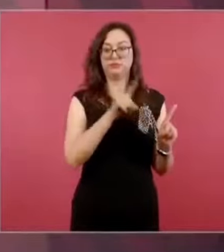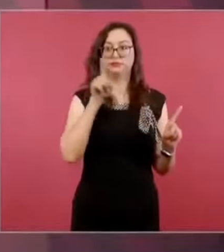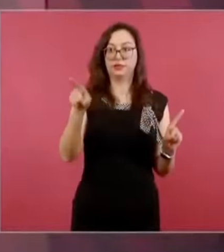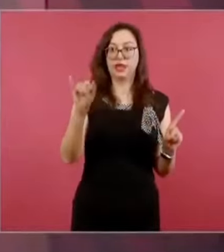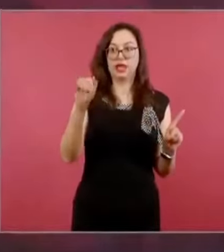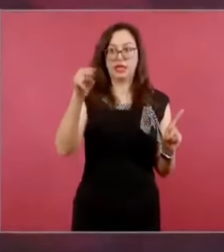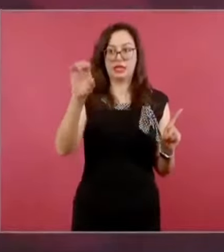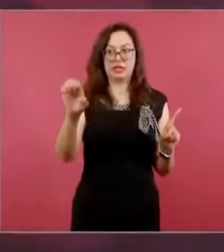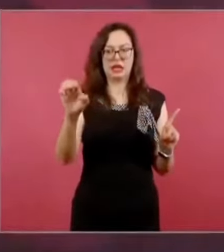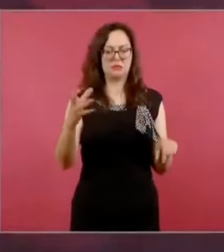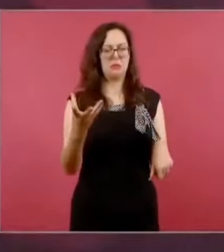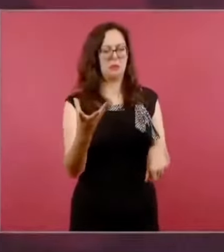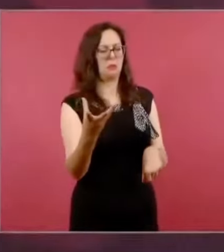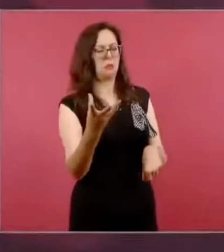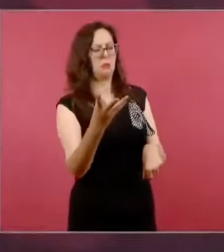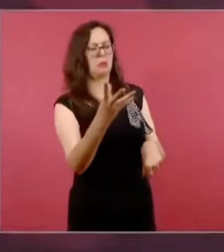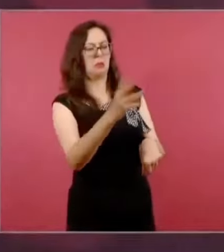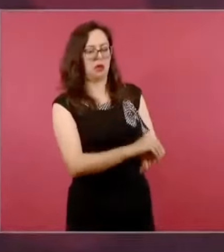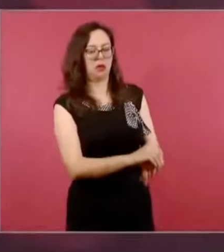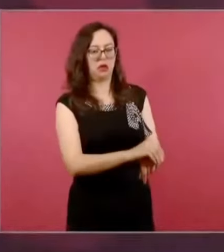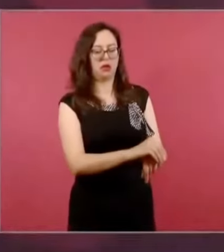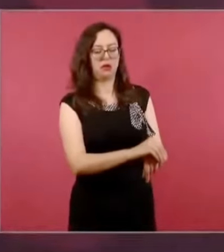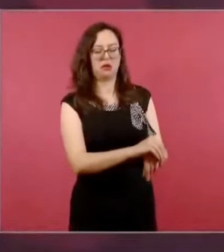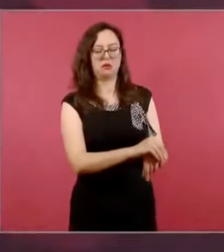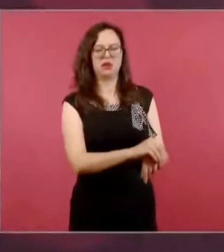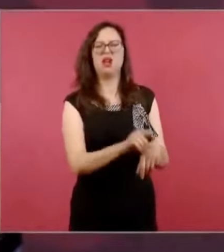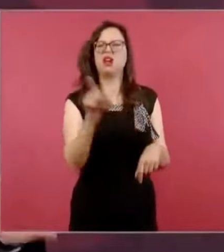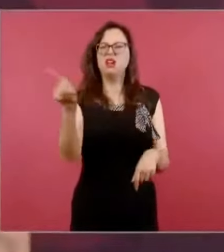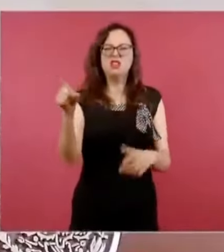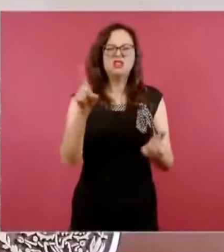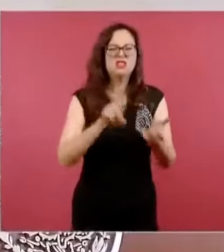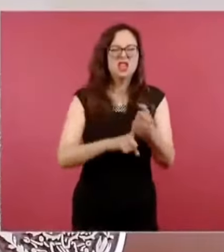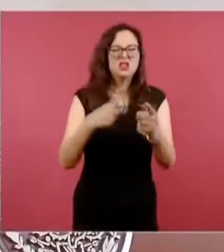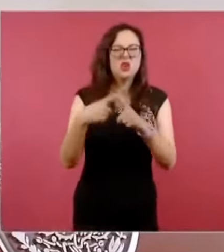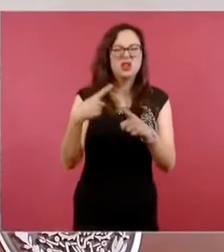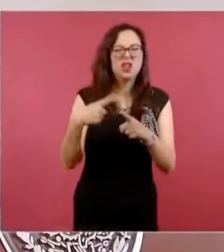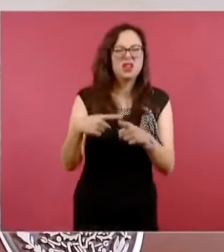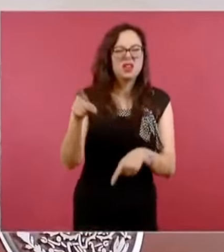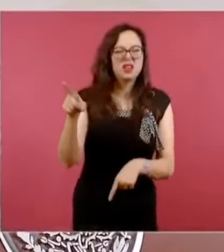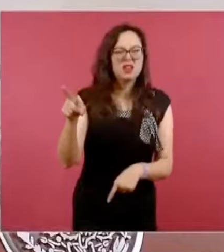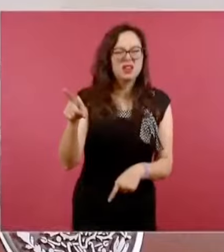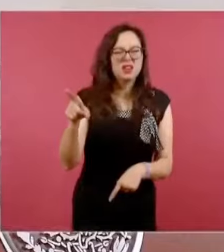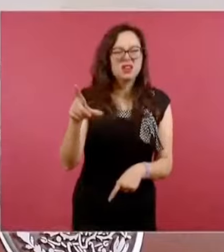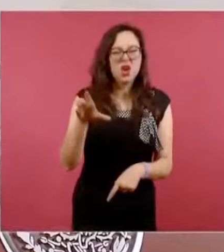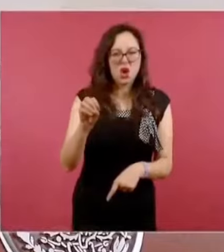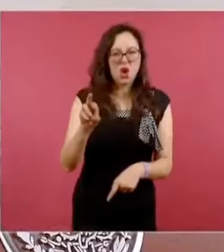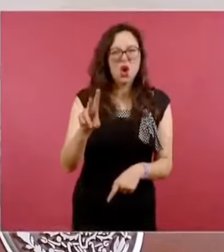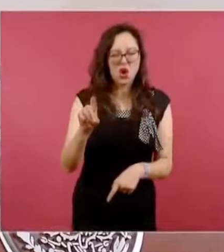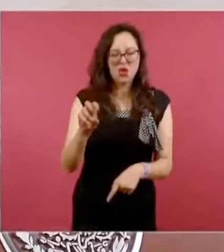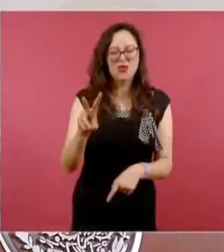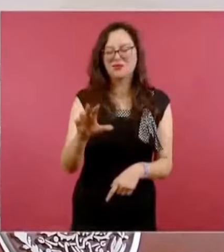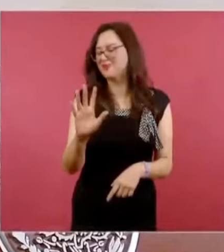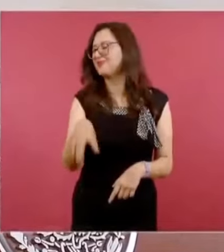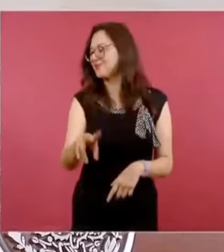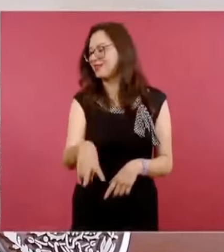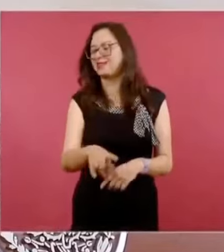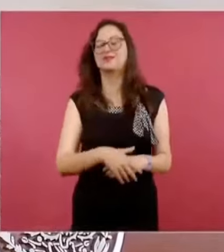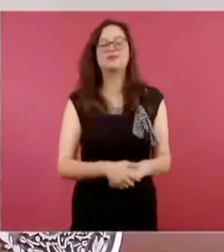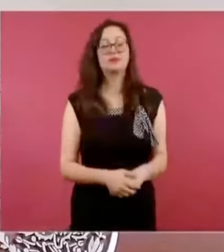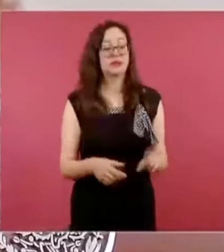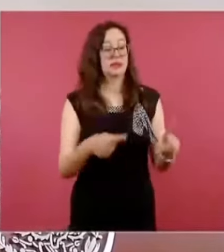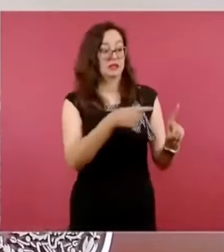Córdoba, sí. De que se salga de su lugar,